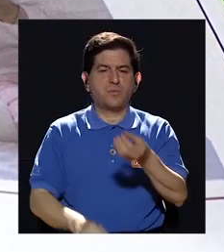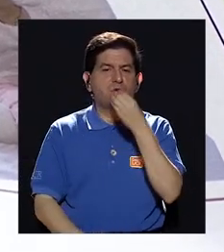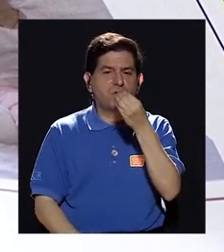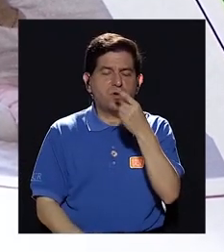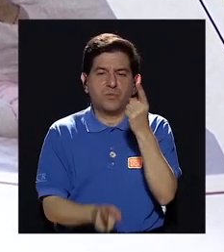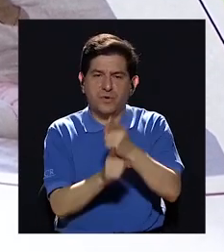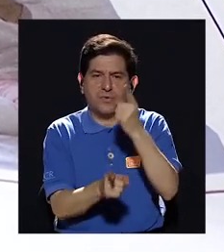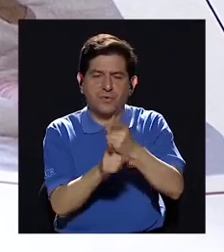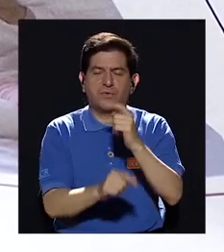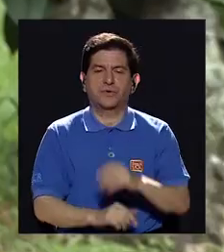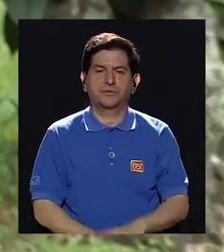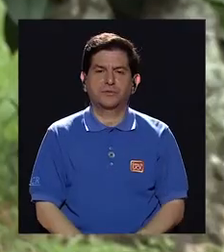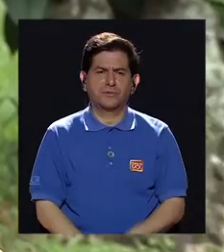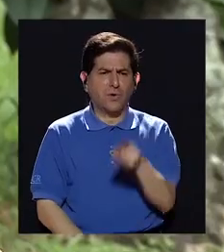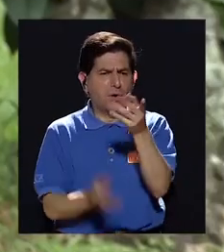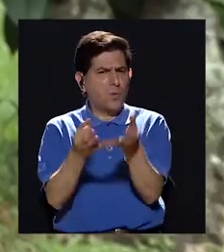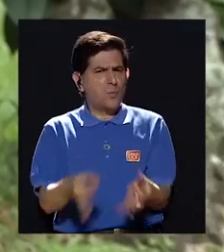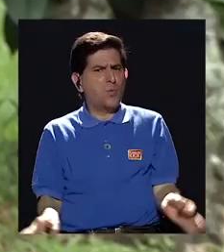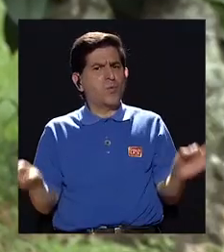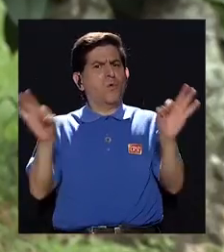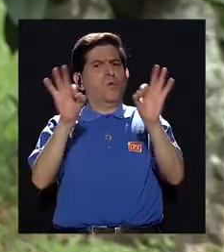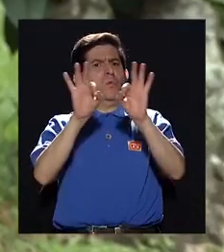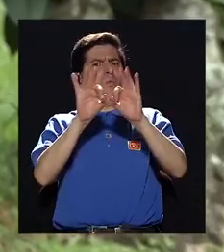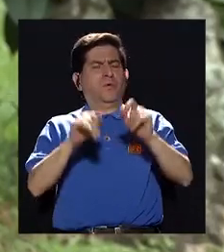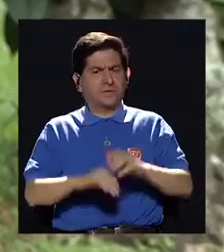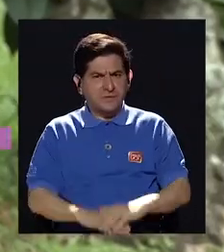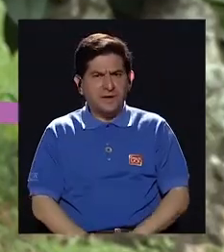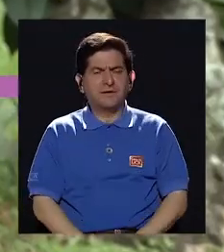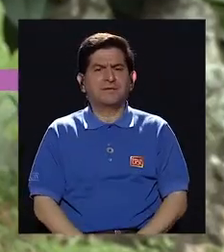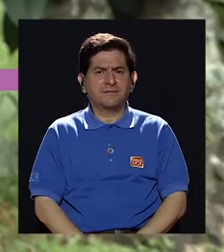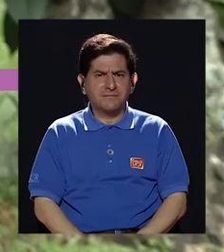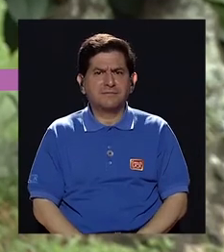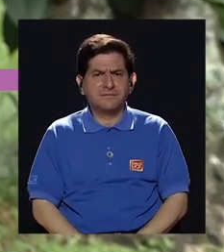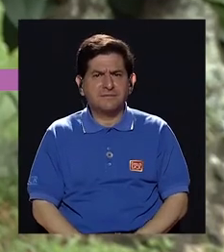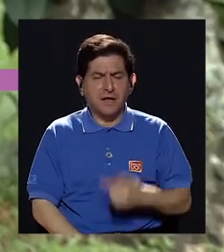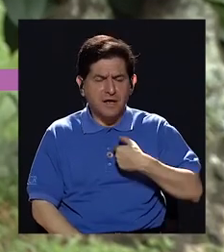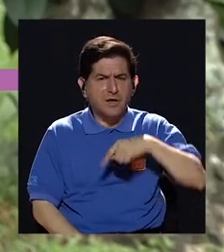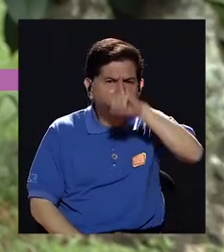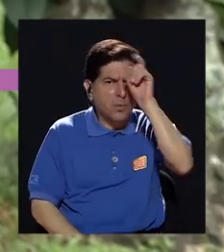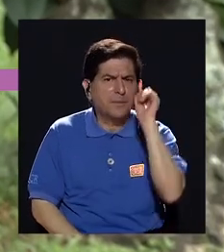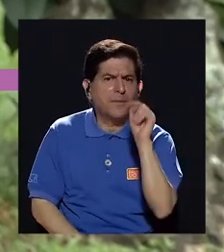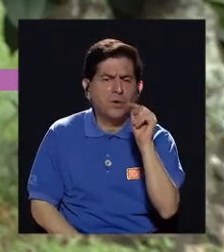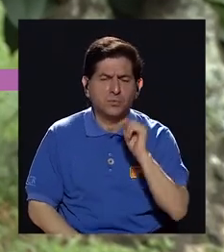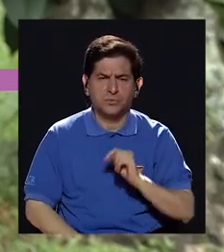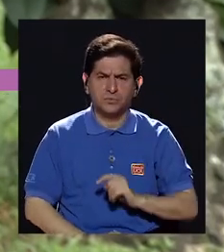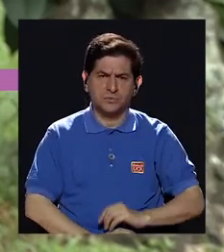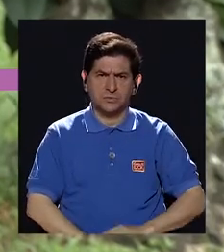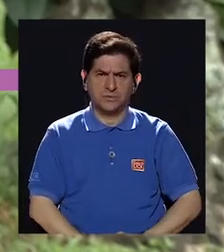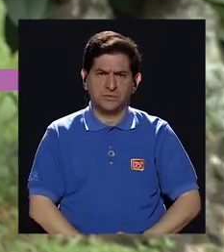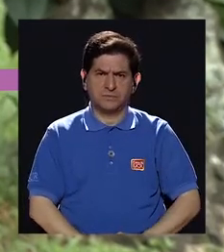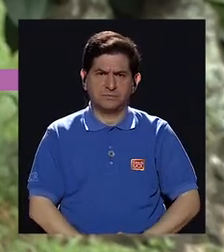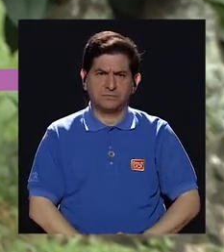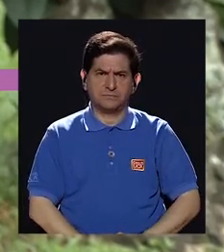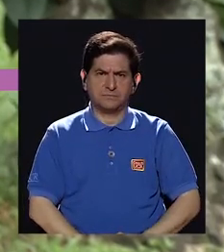en forma correcta. Correcto. Esto es importante, Saidi, y le hago la pregunta.